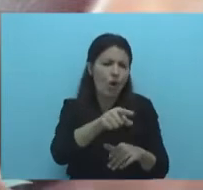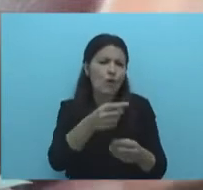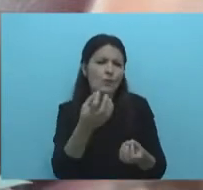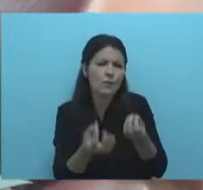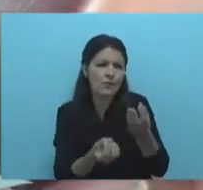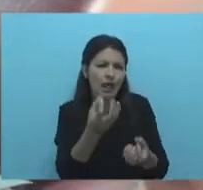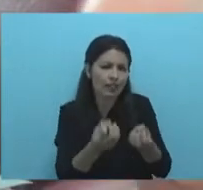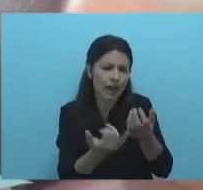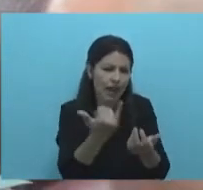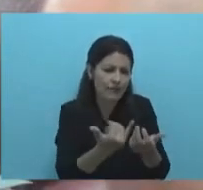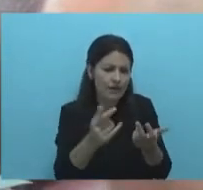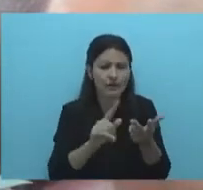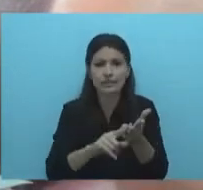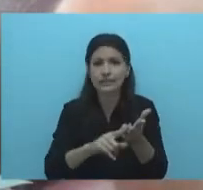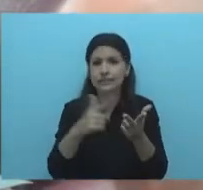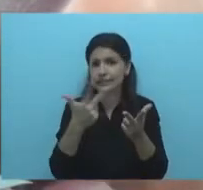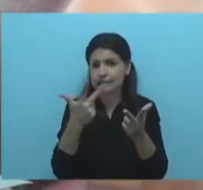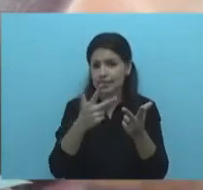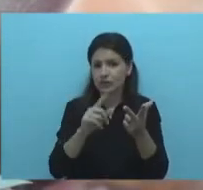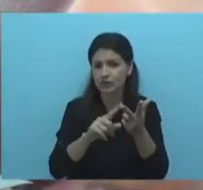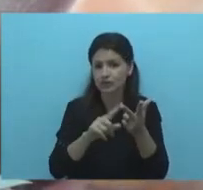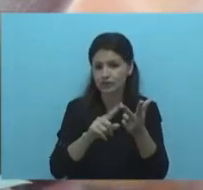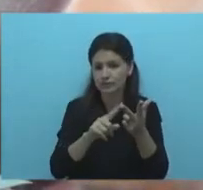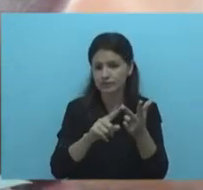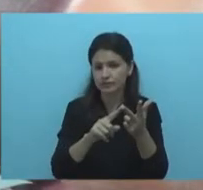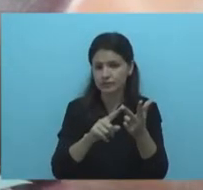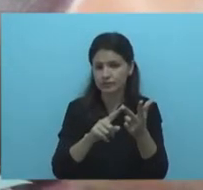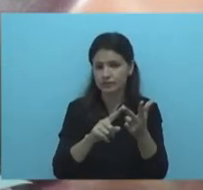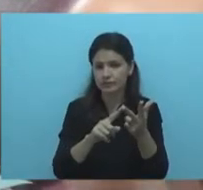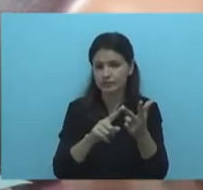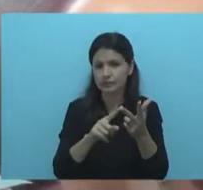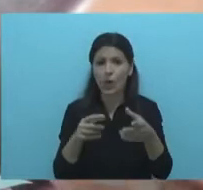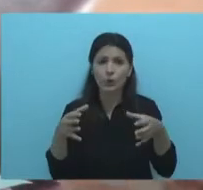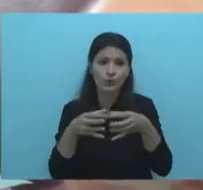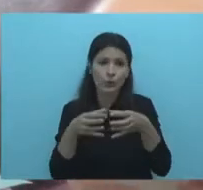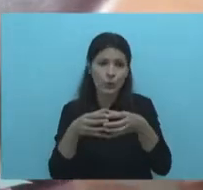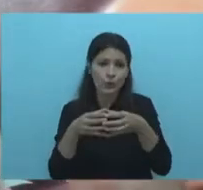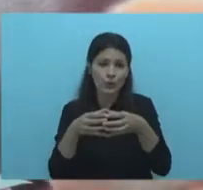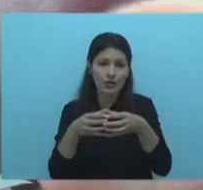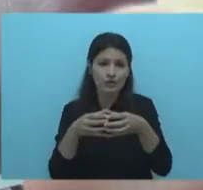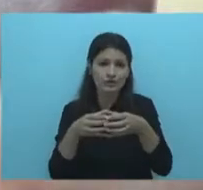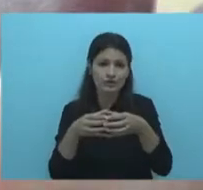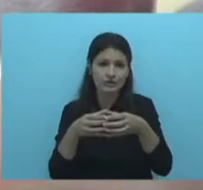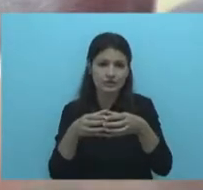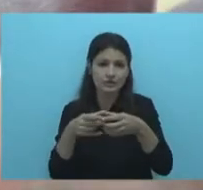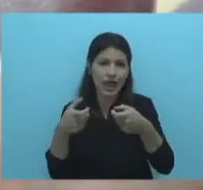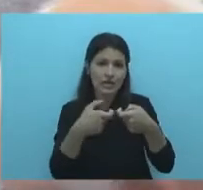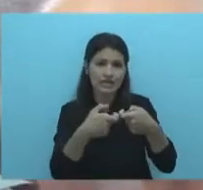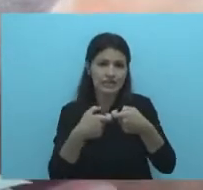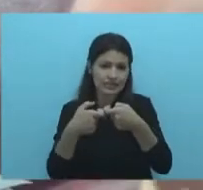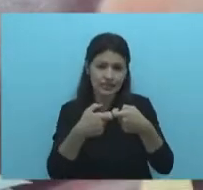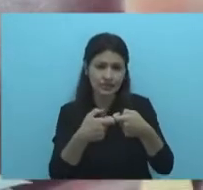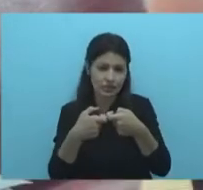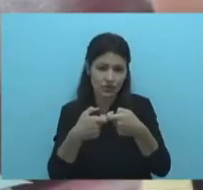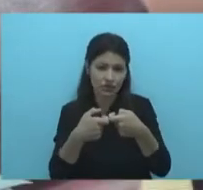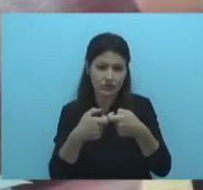Y el tercer punto dice que pueden inscribirse las asociaciones civiles que están autorizadas